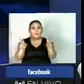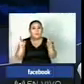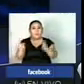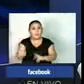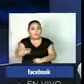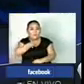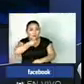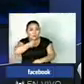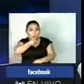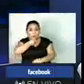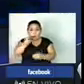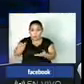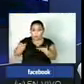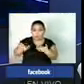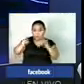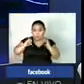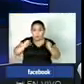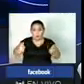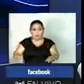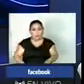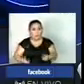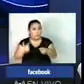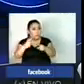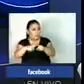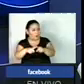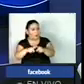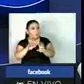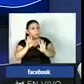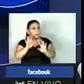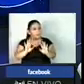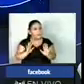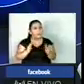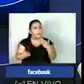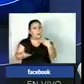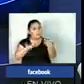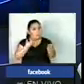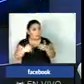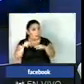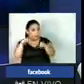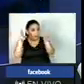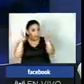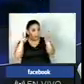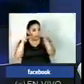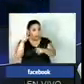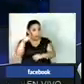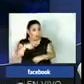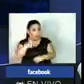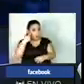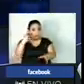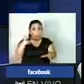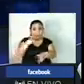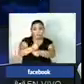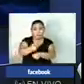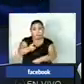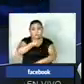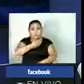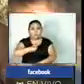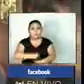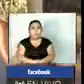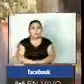datos del COVID que proporciona el gobierno pero antes de continuar hablando de esto vamos ahora a un resumen de noticias